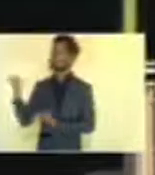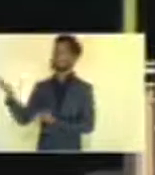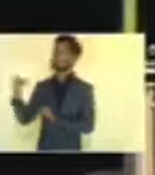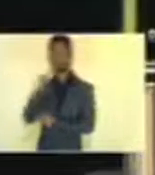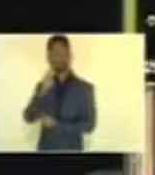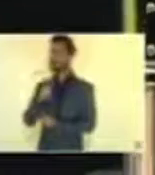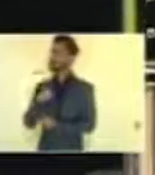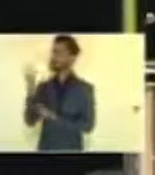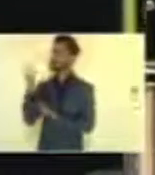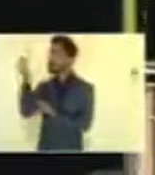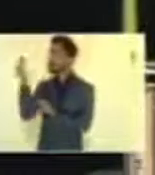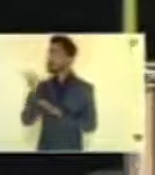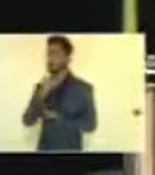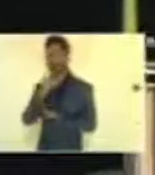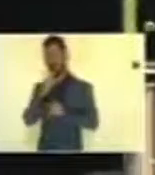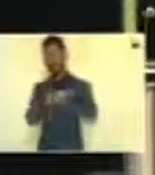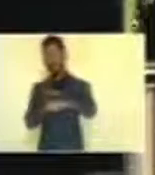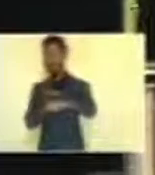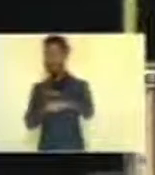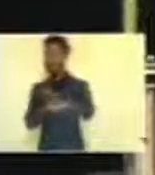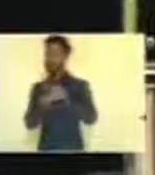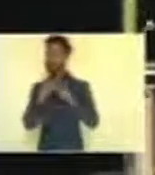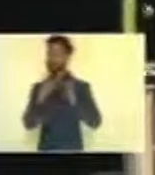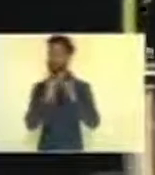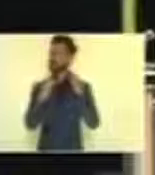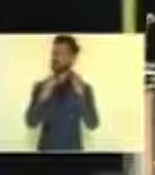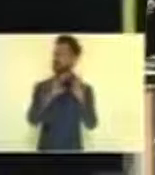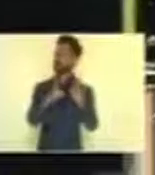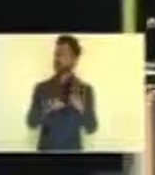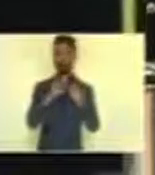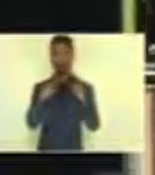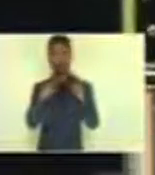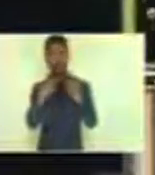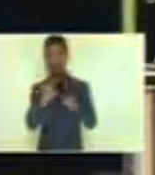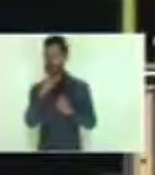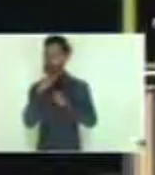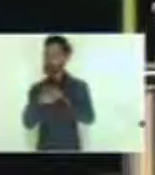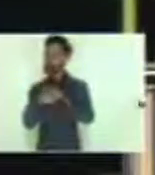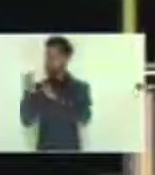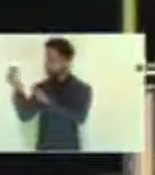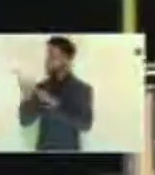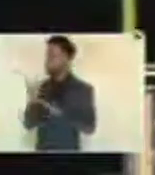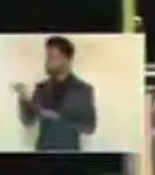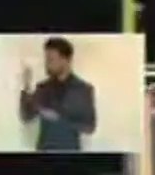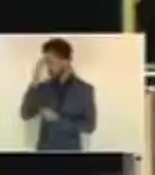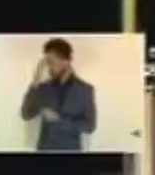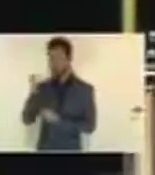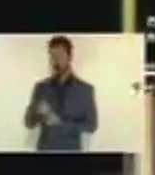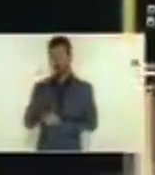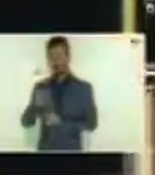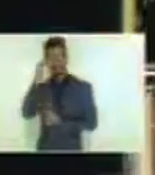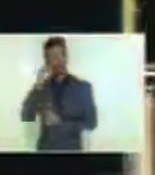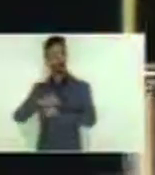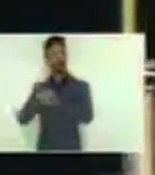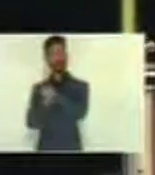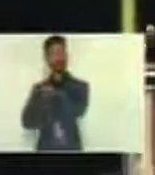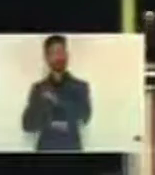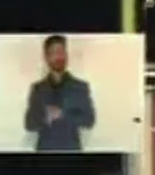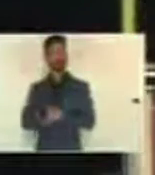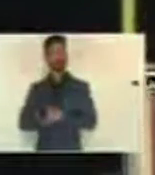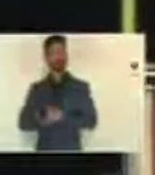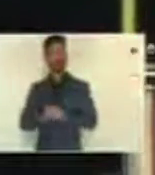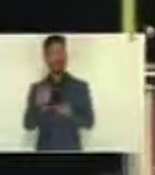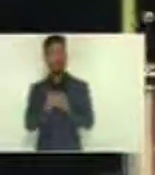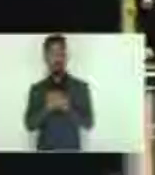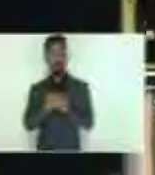dinero del Departamento de Educación, Salud y cada una de ellas? Y entonces nosotros poder identificarlo y que haya penalidad y se acabe la corrupción financiera en este